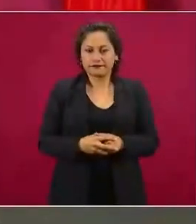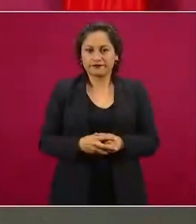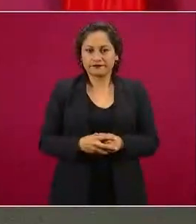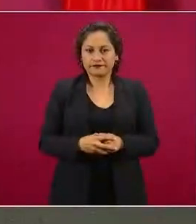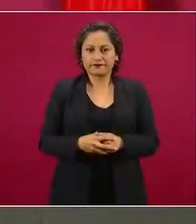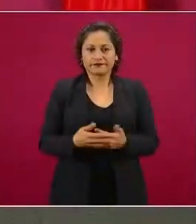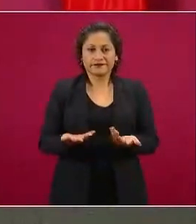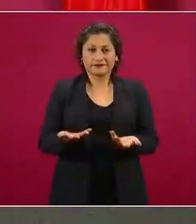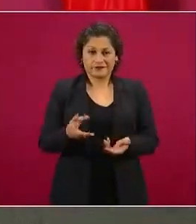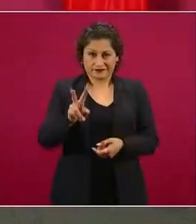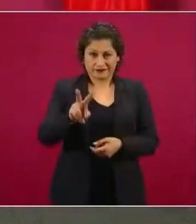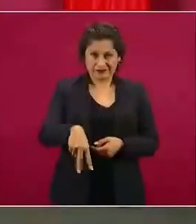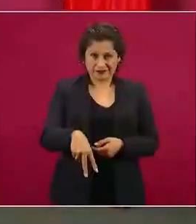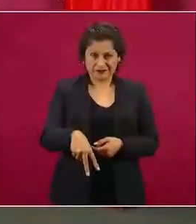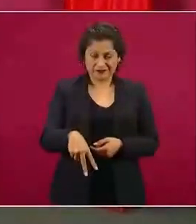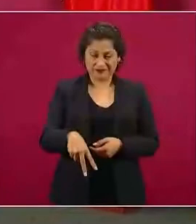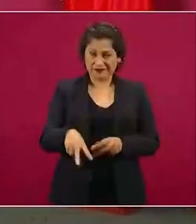politiquería.